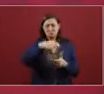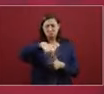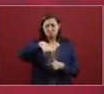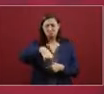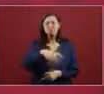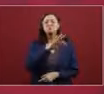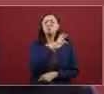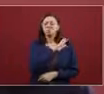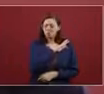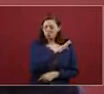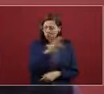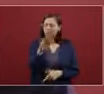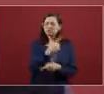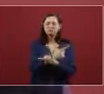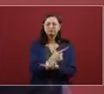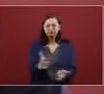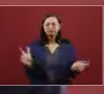Y